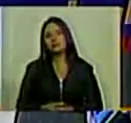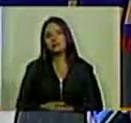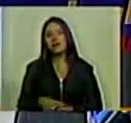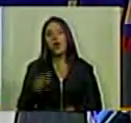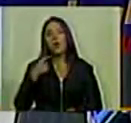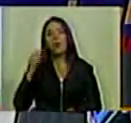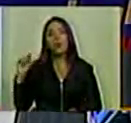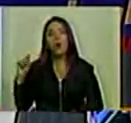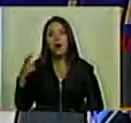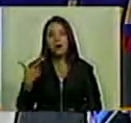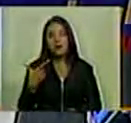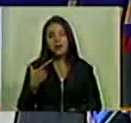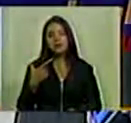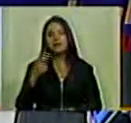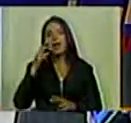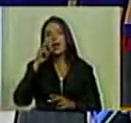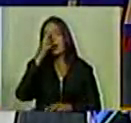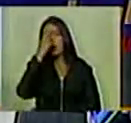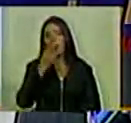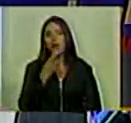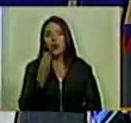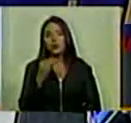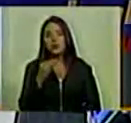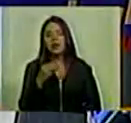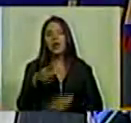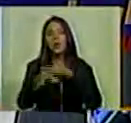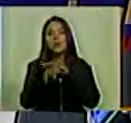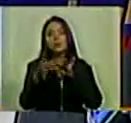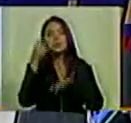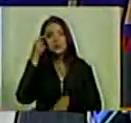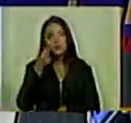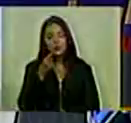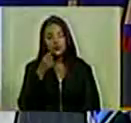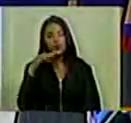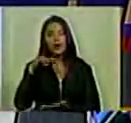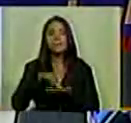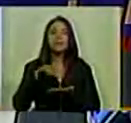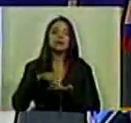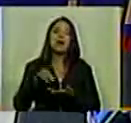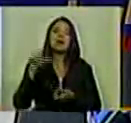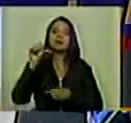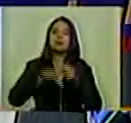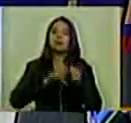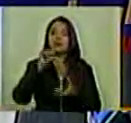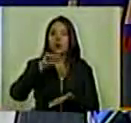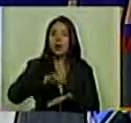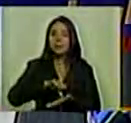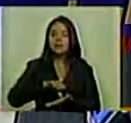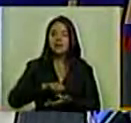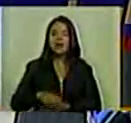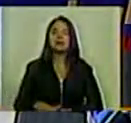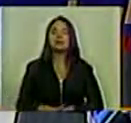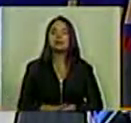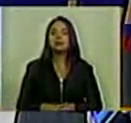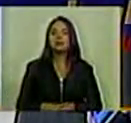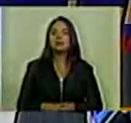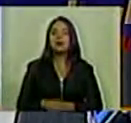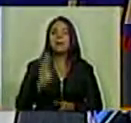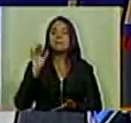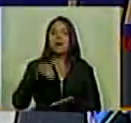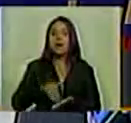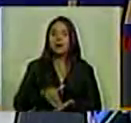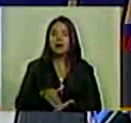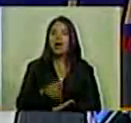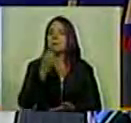Guarenas, Guatires, Los Teques, municipio Sucre de Miranda, Distrito Capital, Maracay, Valencia, San